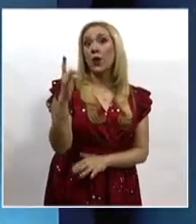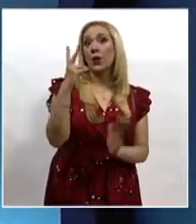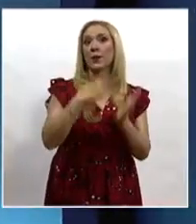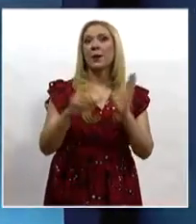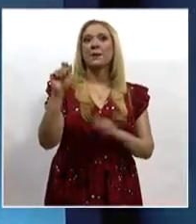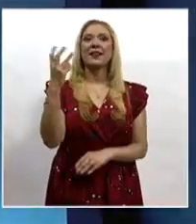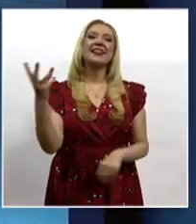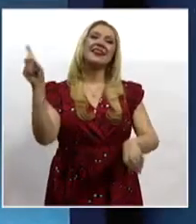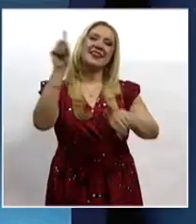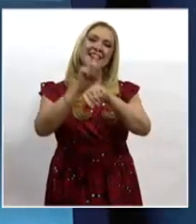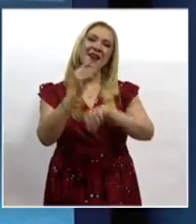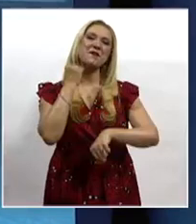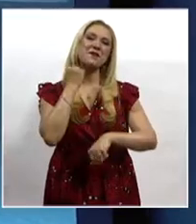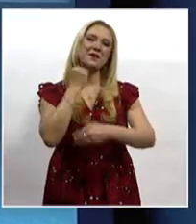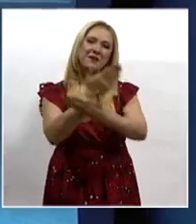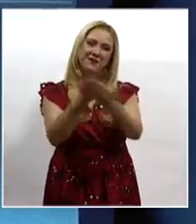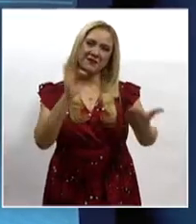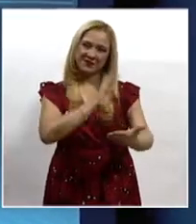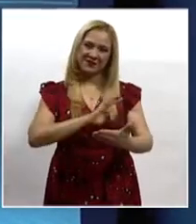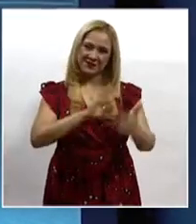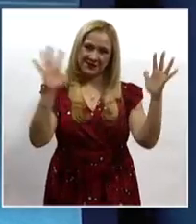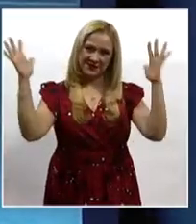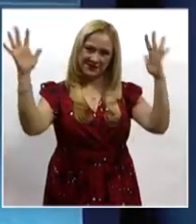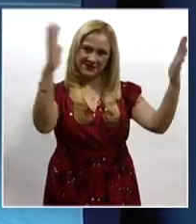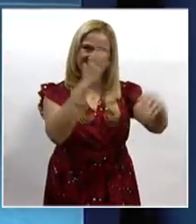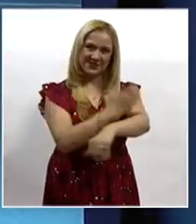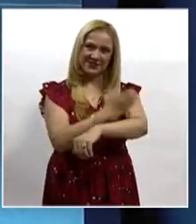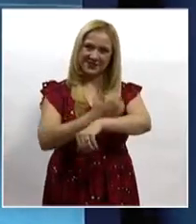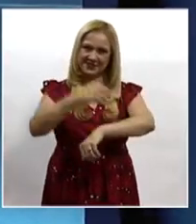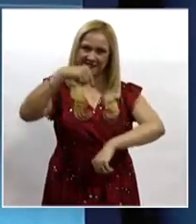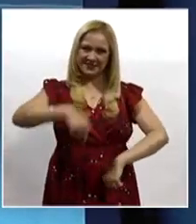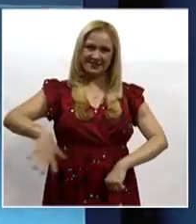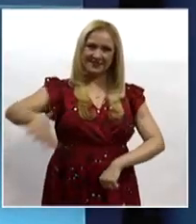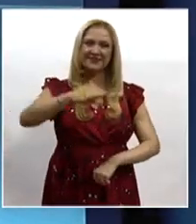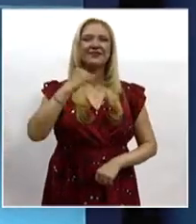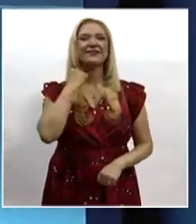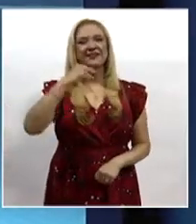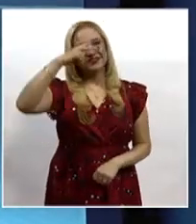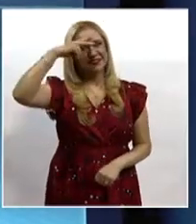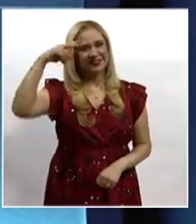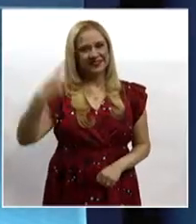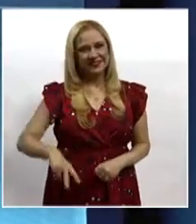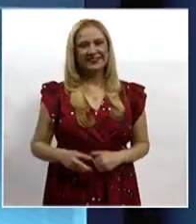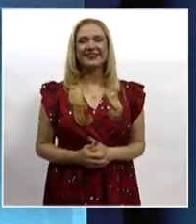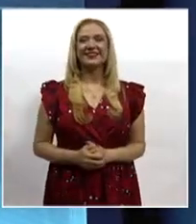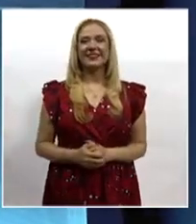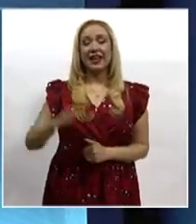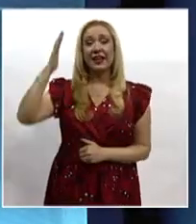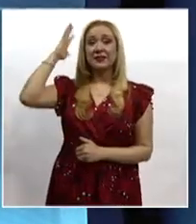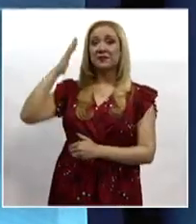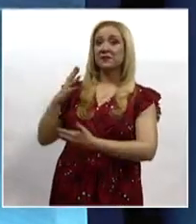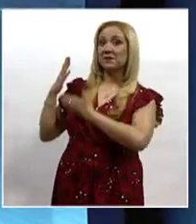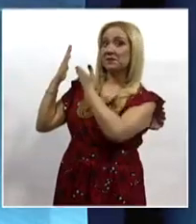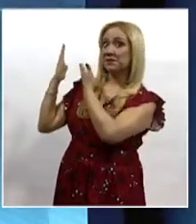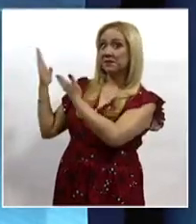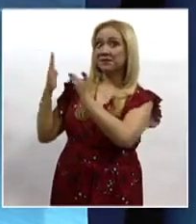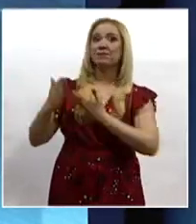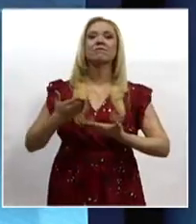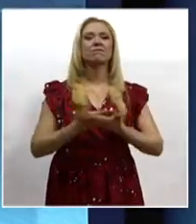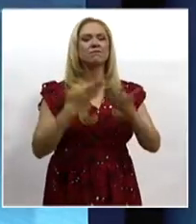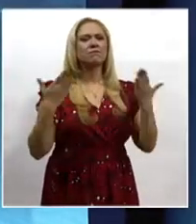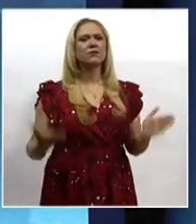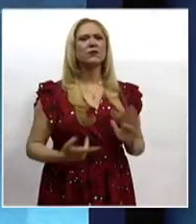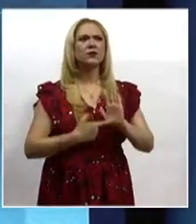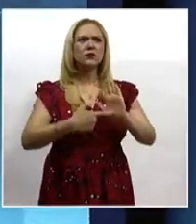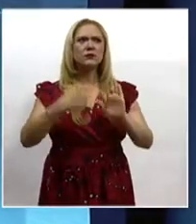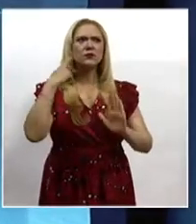Día de la Abogacía. Felicitamos a todas las y los abogados de México. Soy Lorena Sánchez Cabrera y en los próximos minutos le presentaré la información más